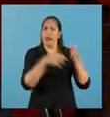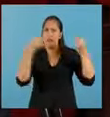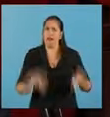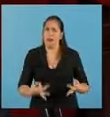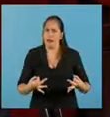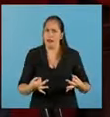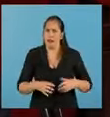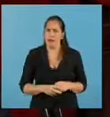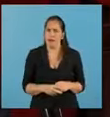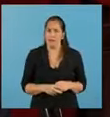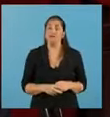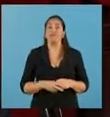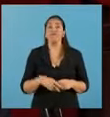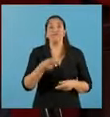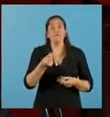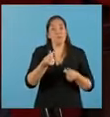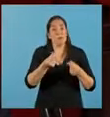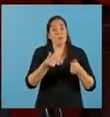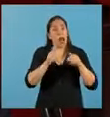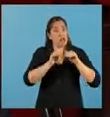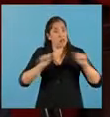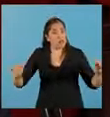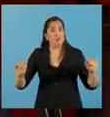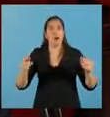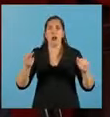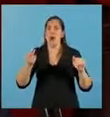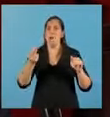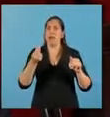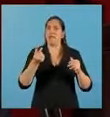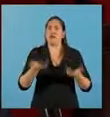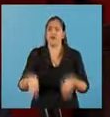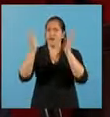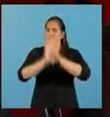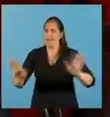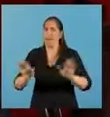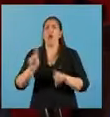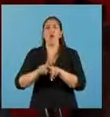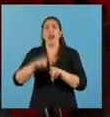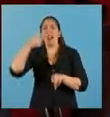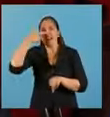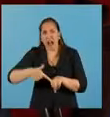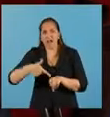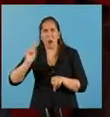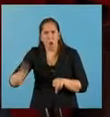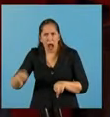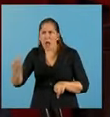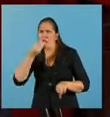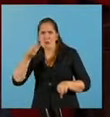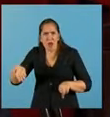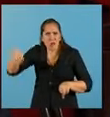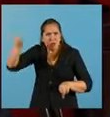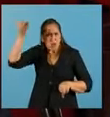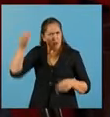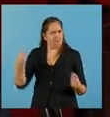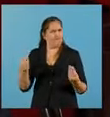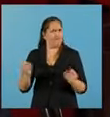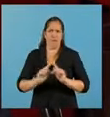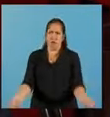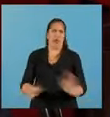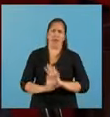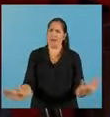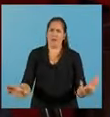moneda estabilizada y las tarifas congeladas, al igual que los combustibles, el precio de los alimentos siga creciendo.